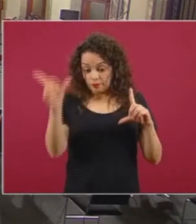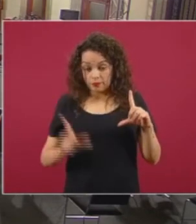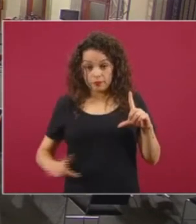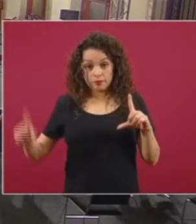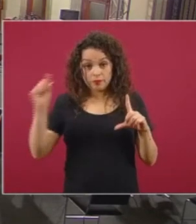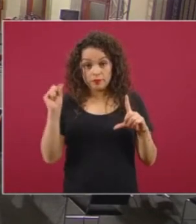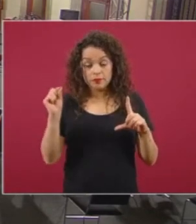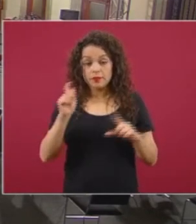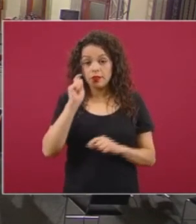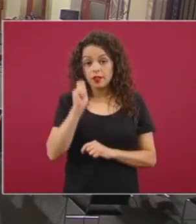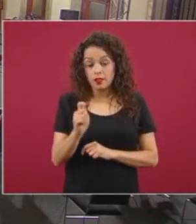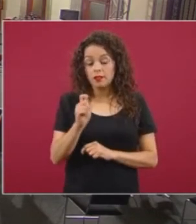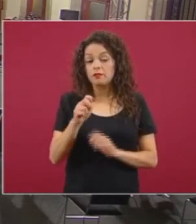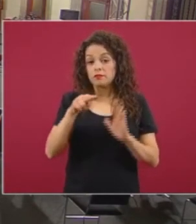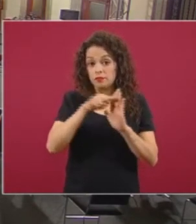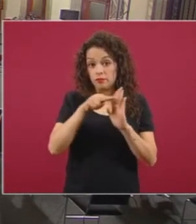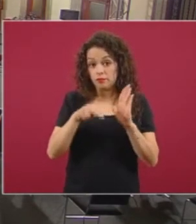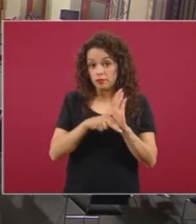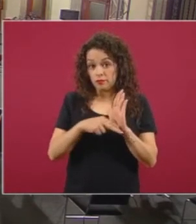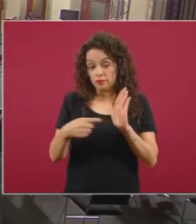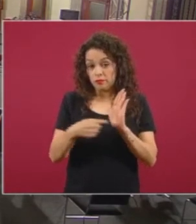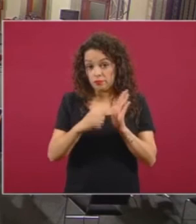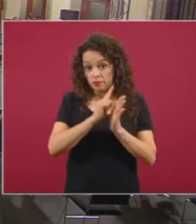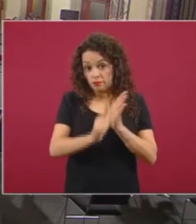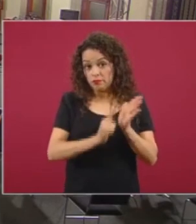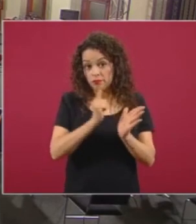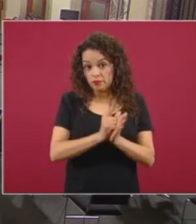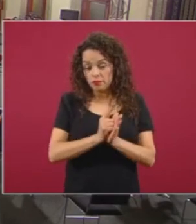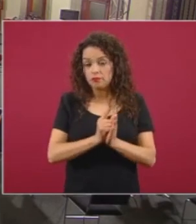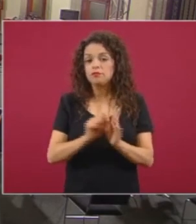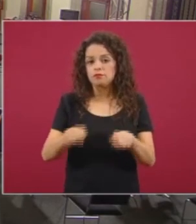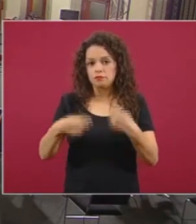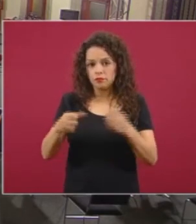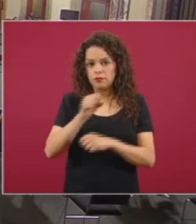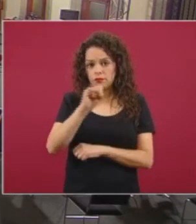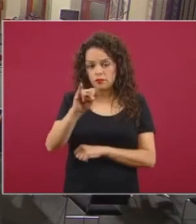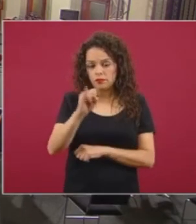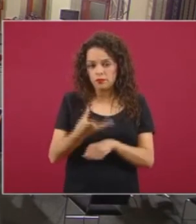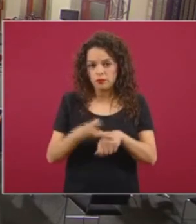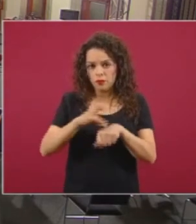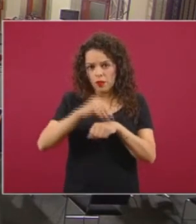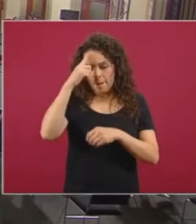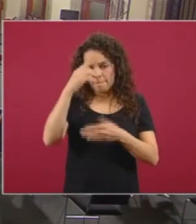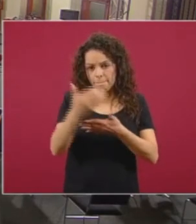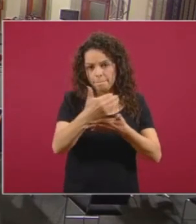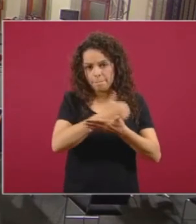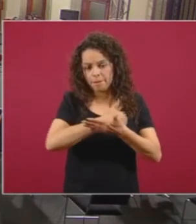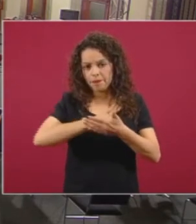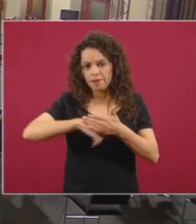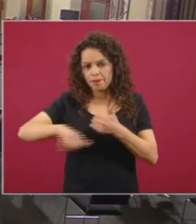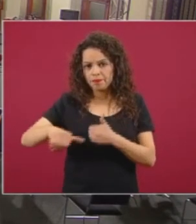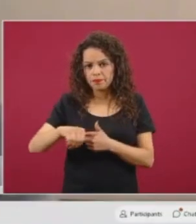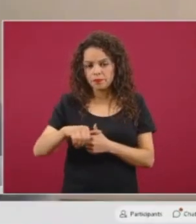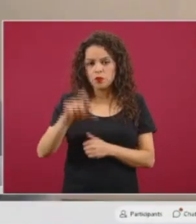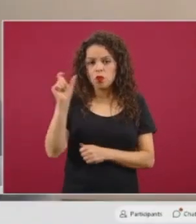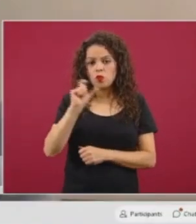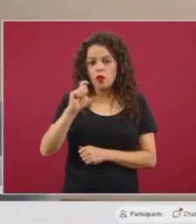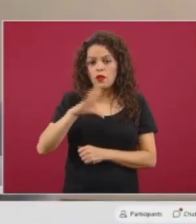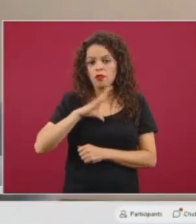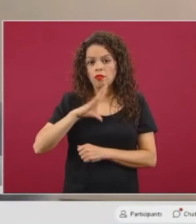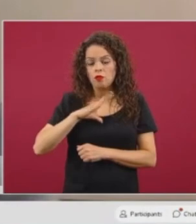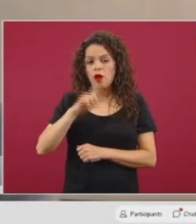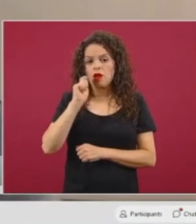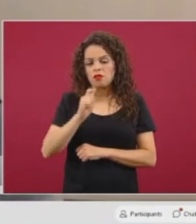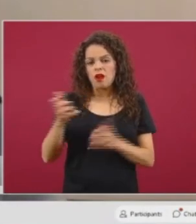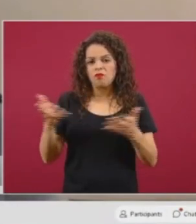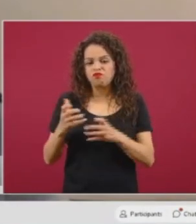marco normativo y legal permite la interrupción del embarazo en casos de violación sexual,